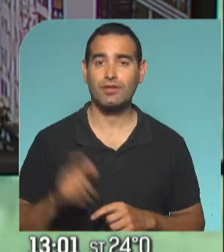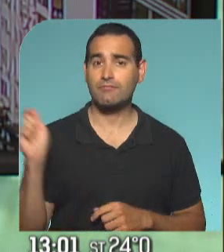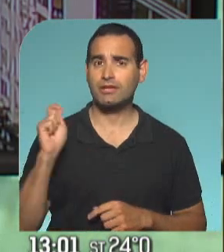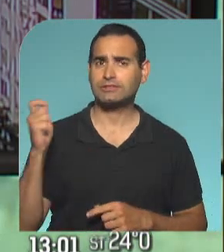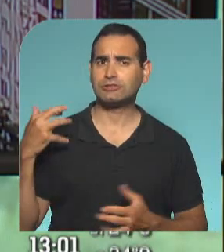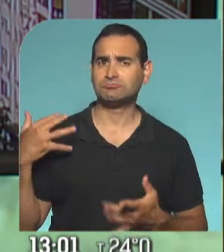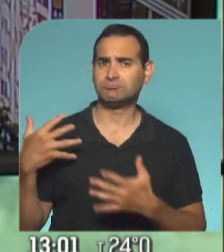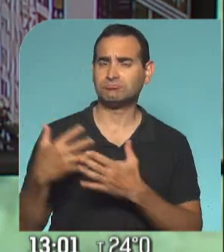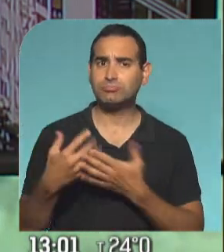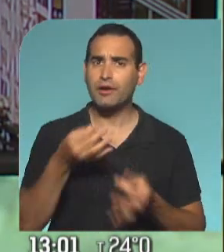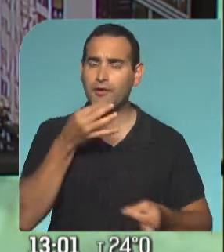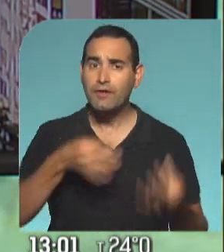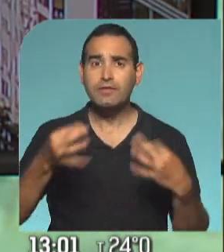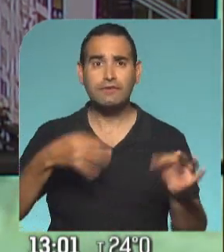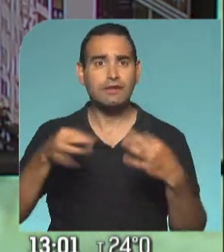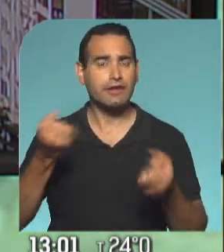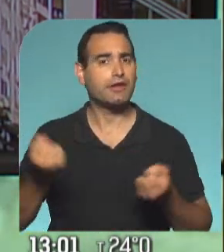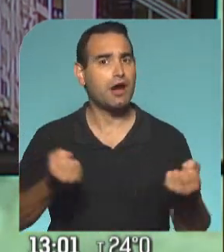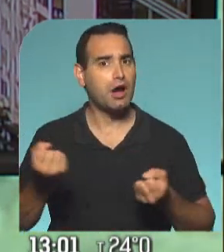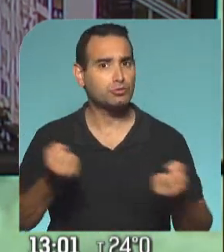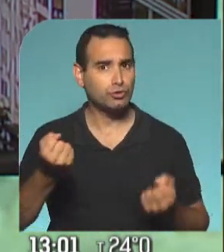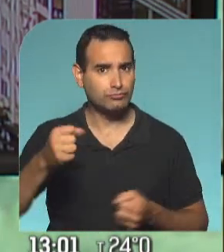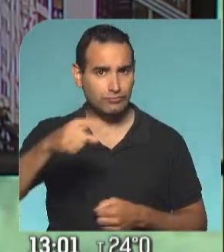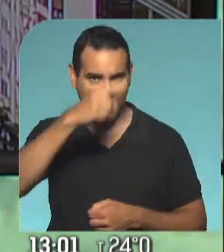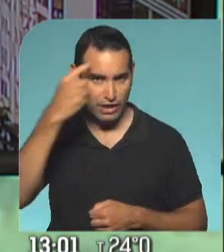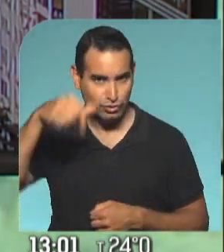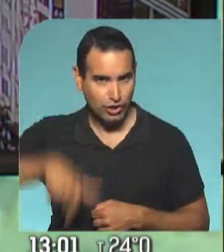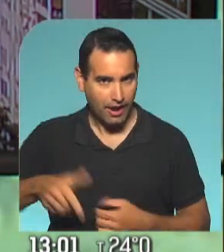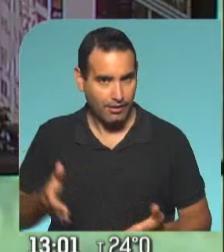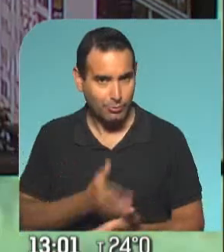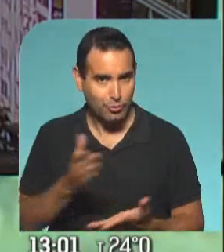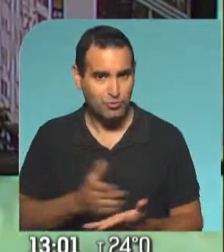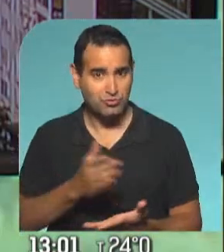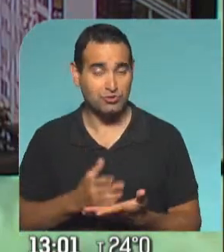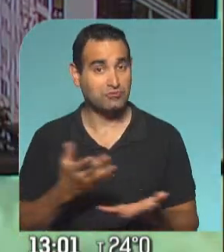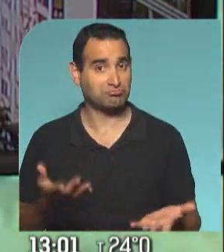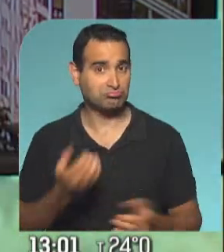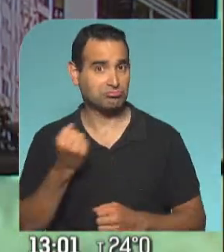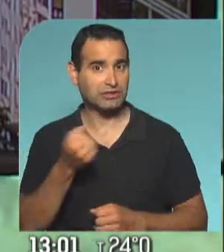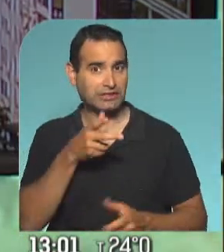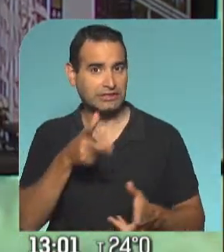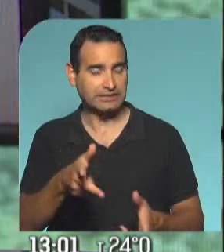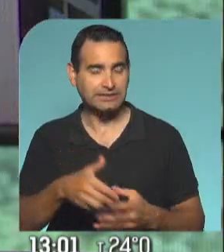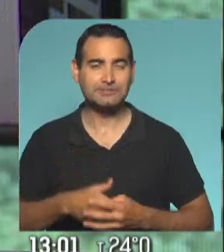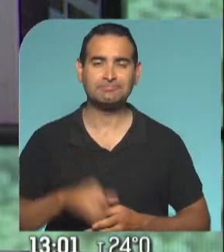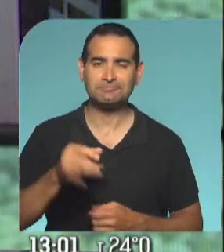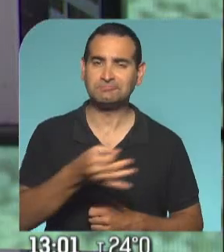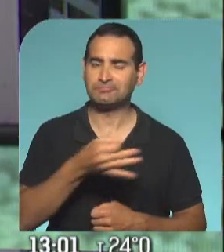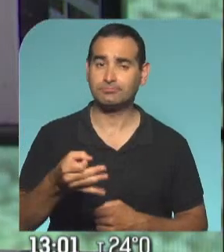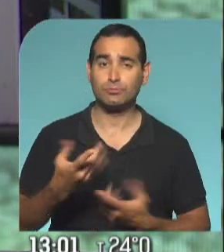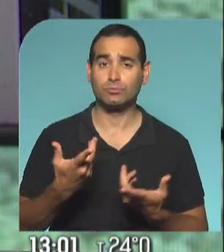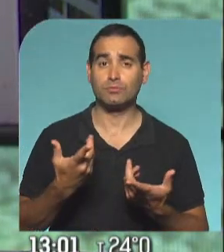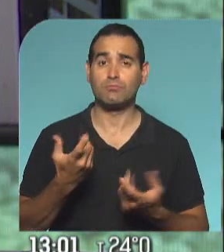meses se han vendido muchos autos nacionales es el datos periodísticos para comenzar esta charla sí es un dato muy importante